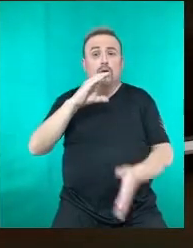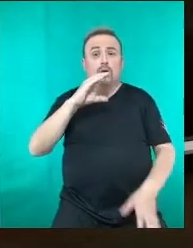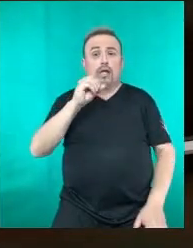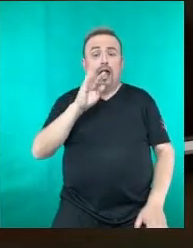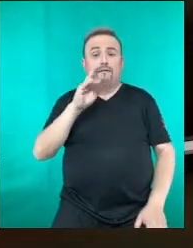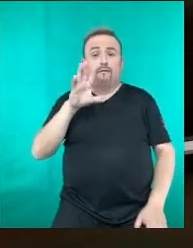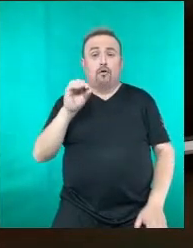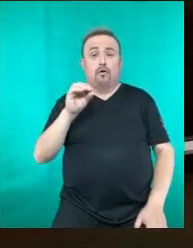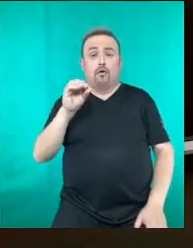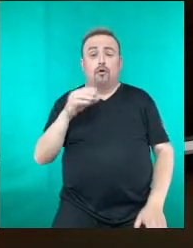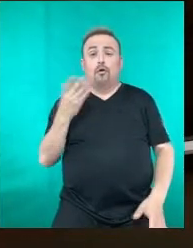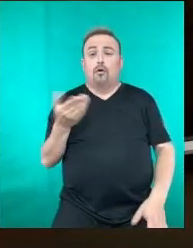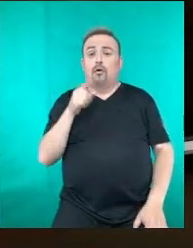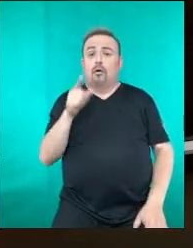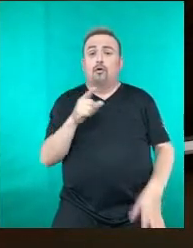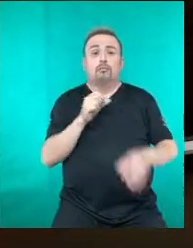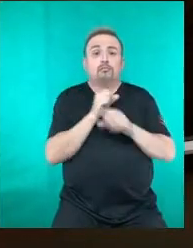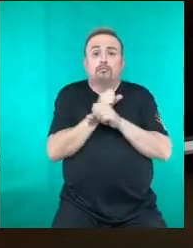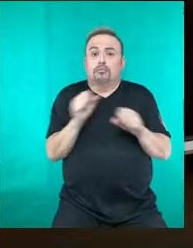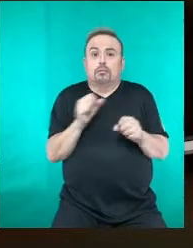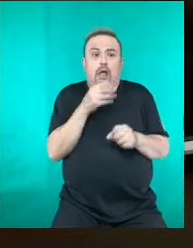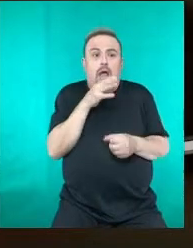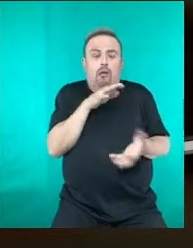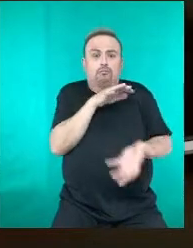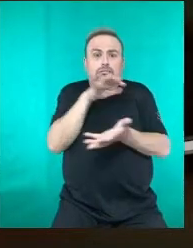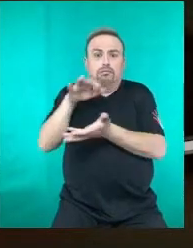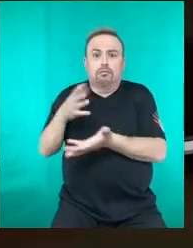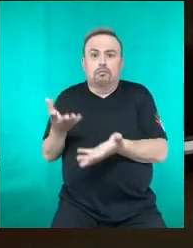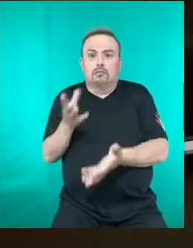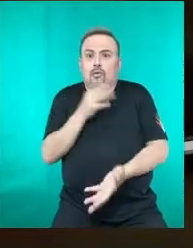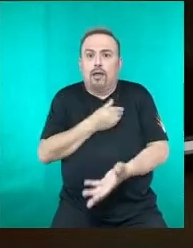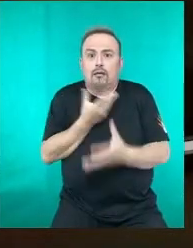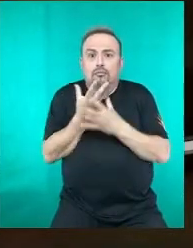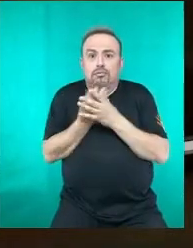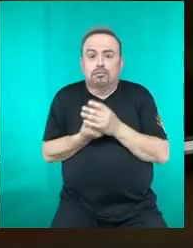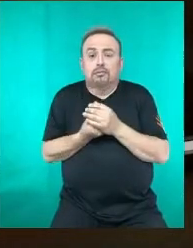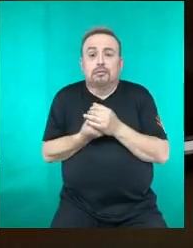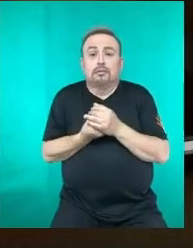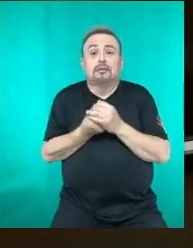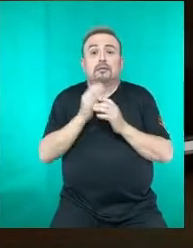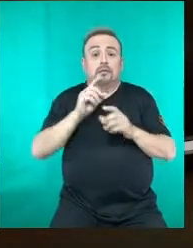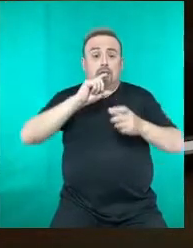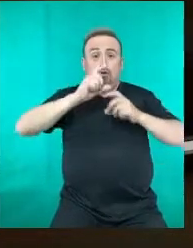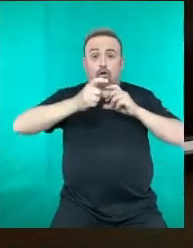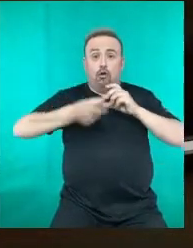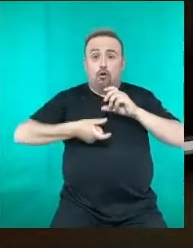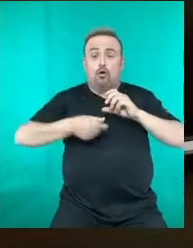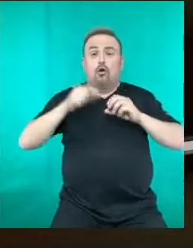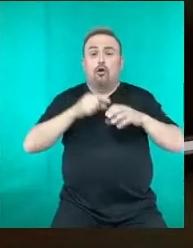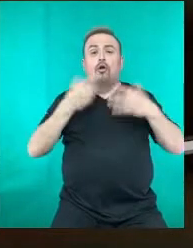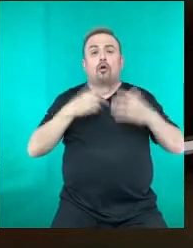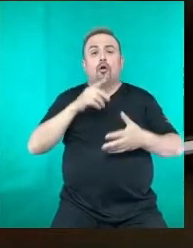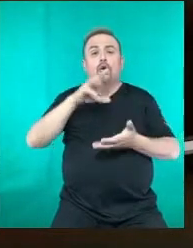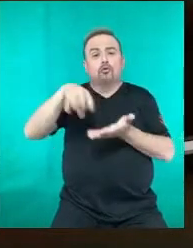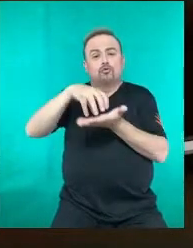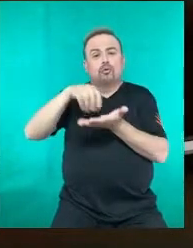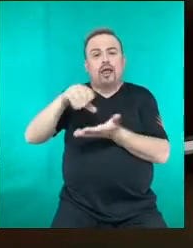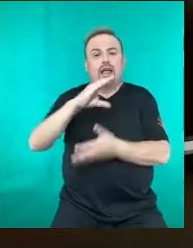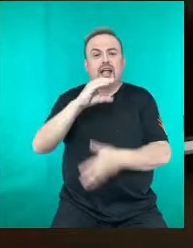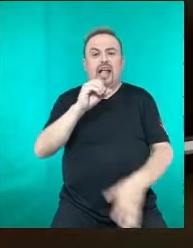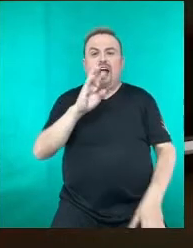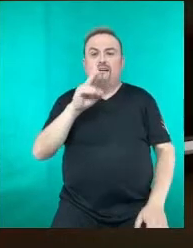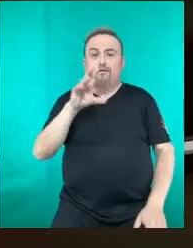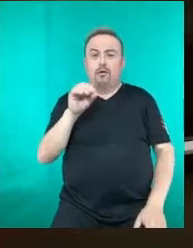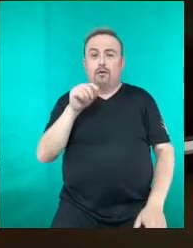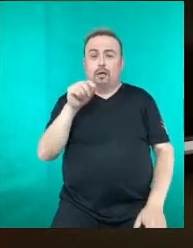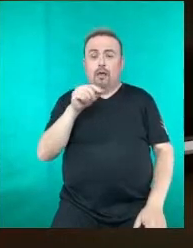cero, ¿no es cierto?, de no poder suministrar agua a su gente. Y la verdad es que cuando uno se mete a Google y busca Ciudad del Cabo, lo que más ve en esa